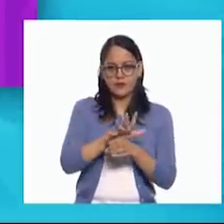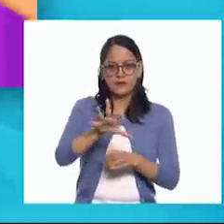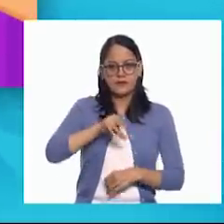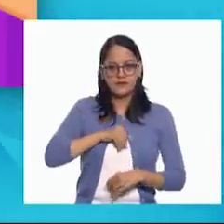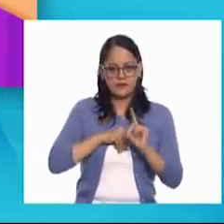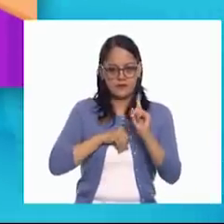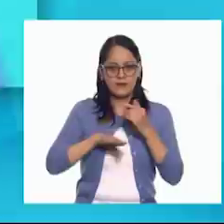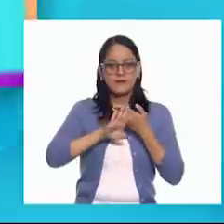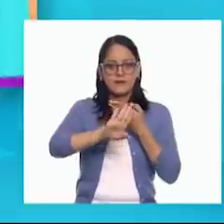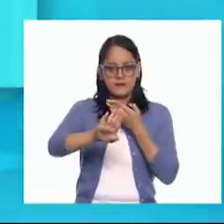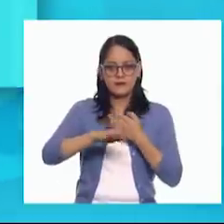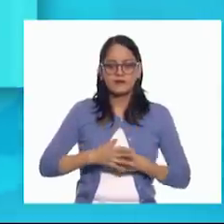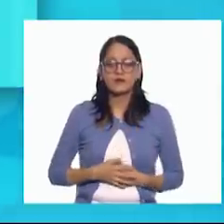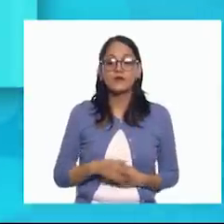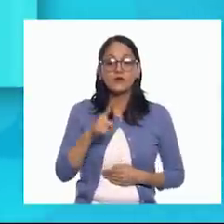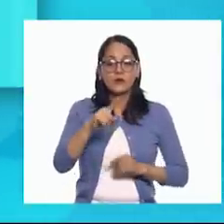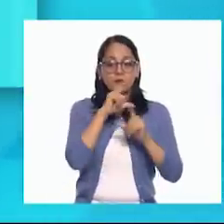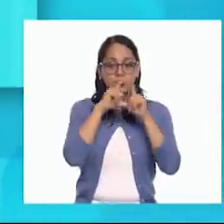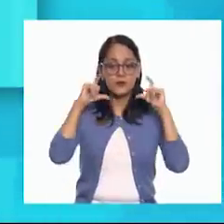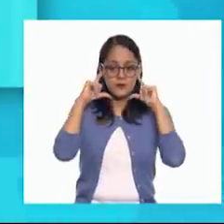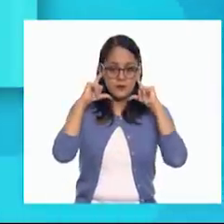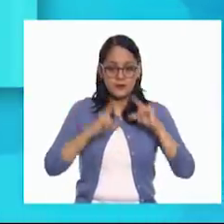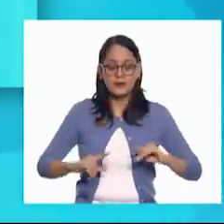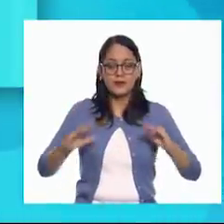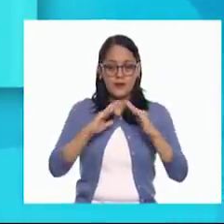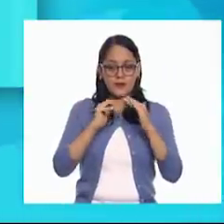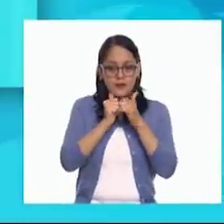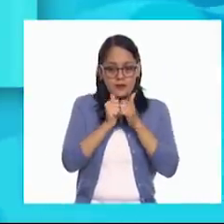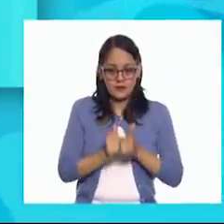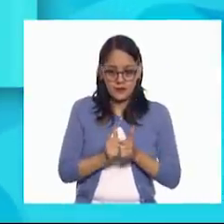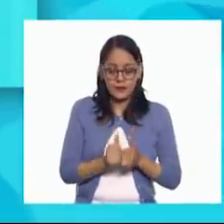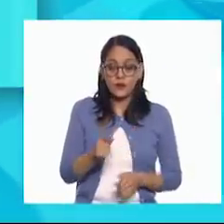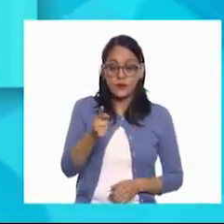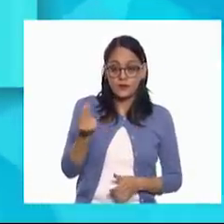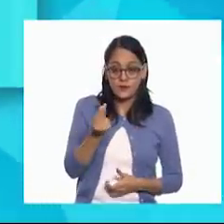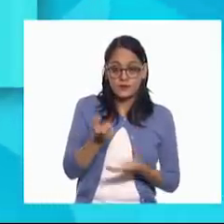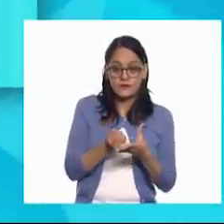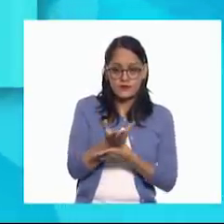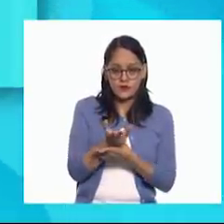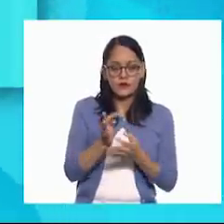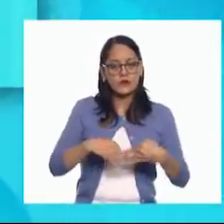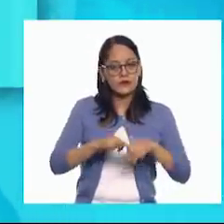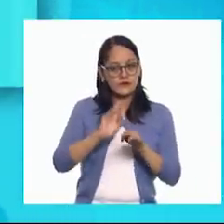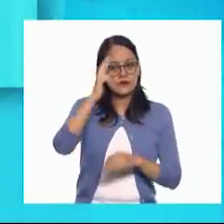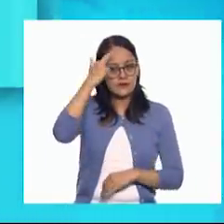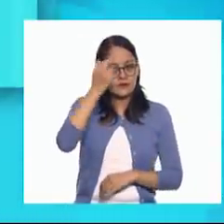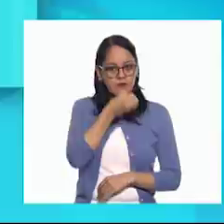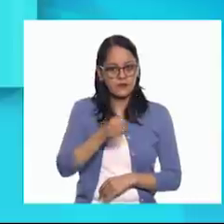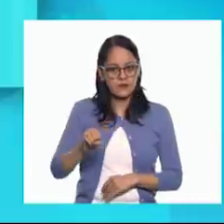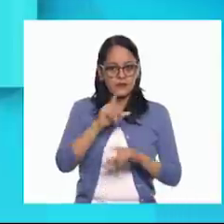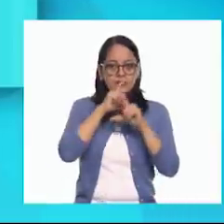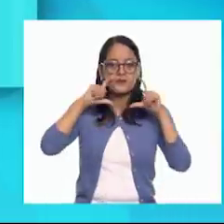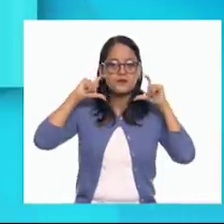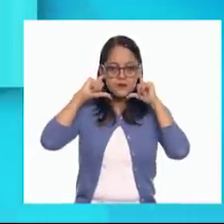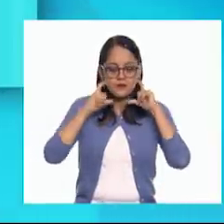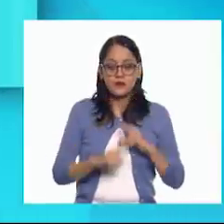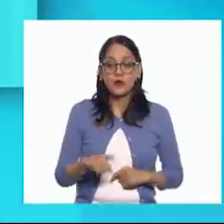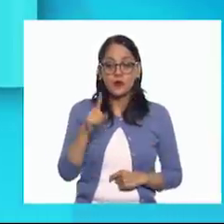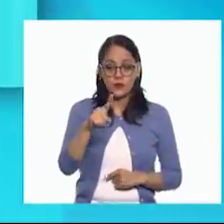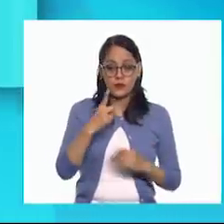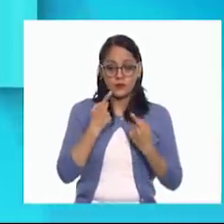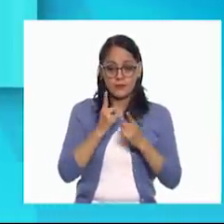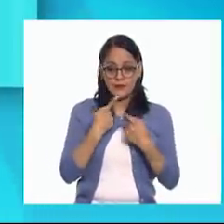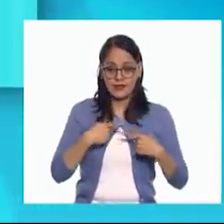contagiarnos. Utiliza cubrebocas. No salgas de casa. Si tienes que hacerlo, recuerda que es obligatorio utilizarlo. Mantén